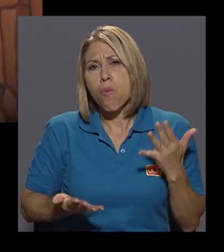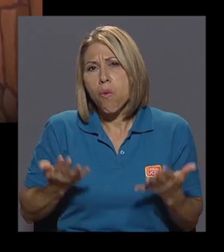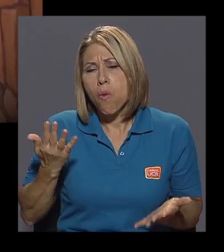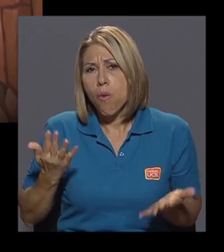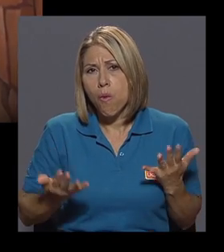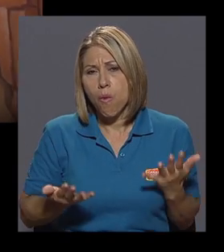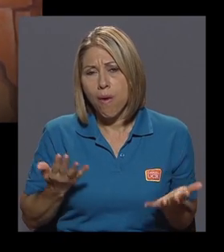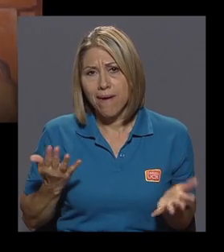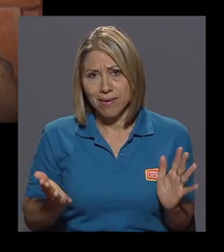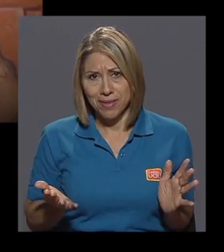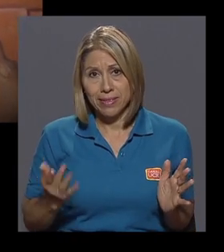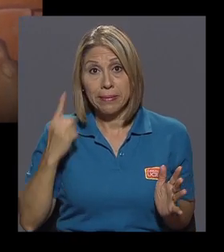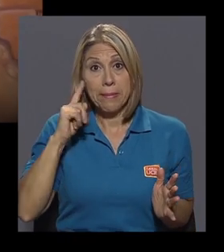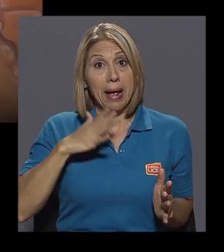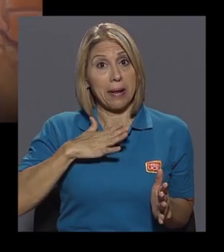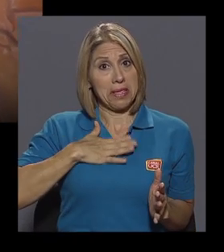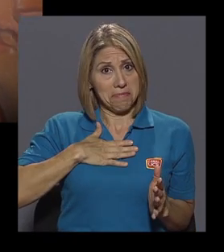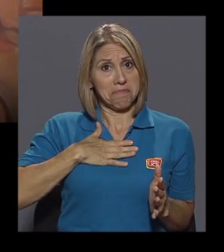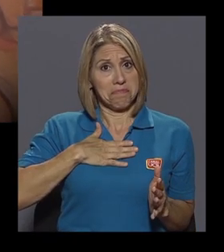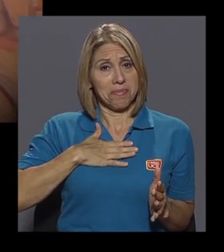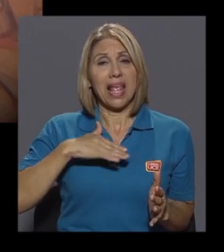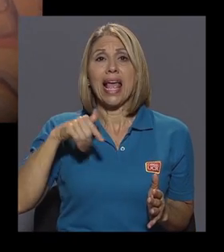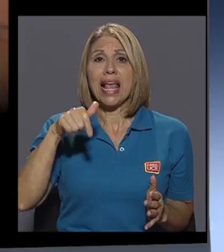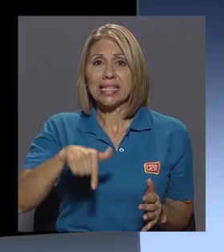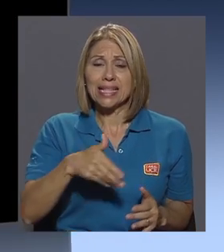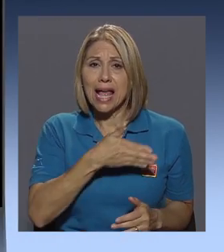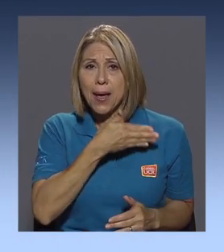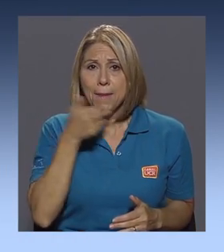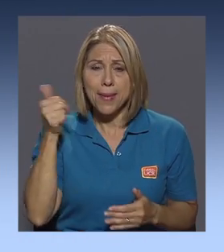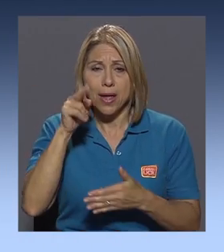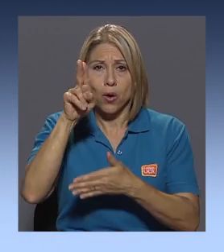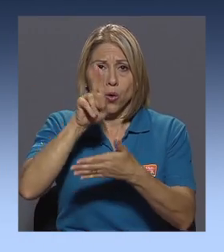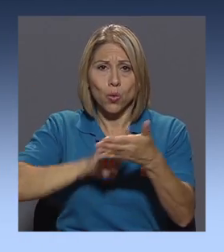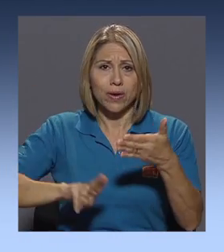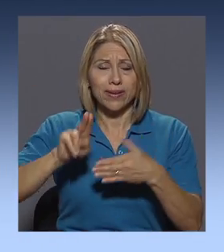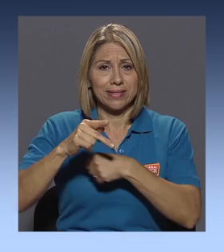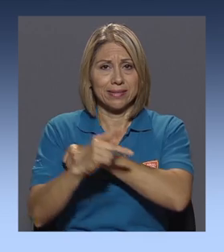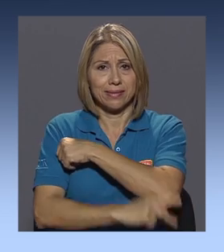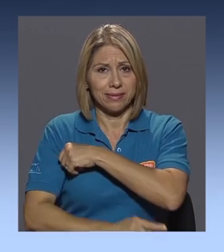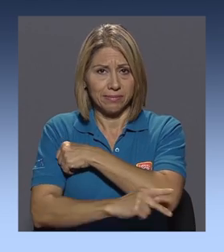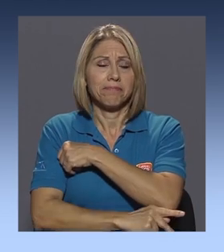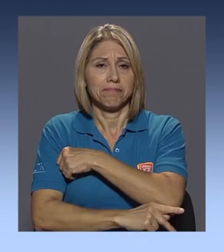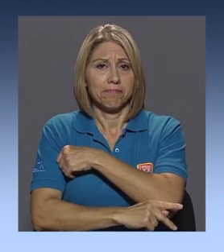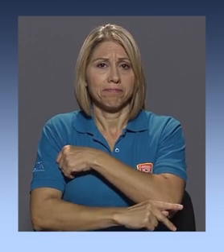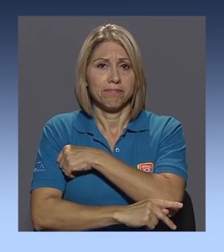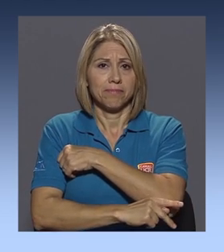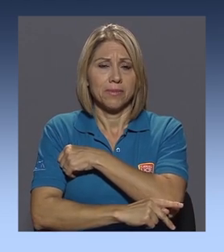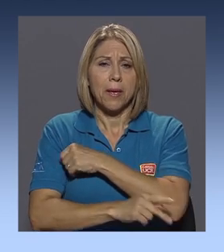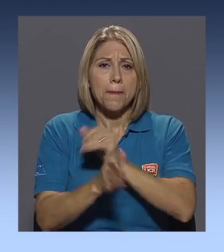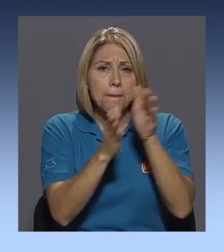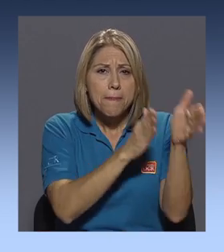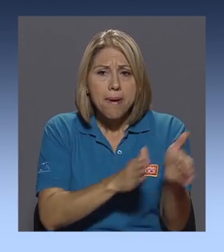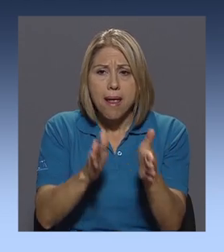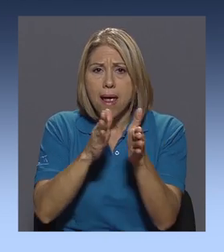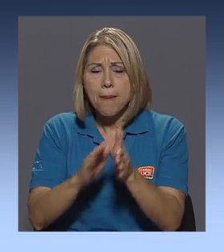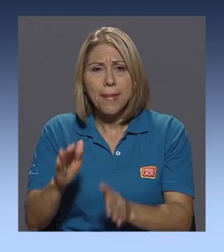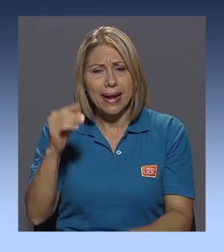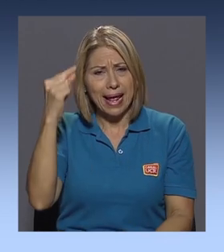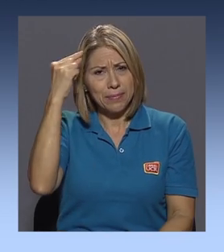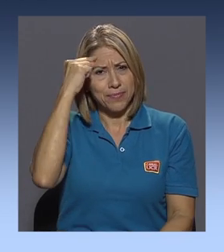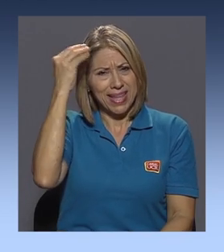probablemente para mí la mejor universidad del país, formadora de